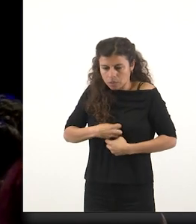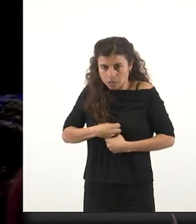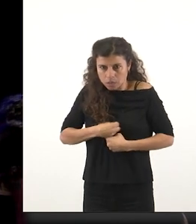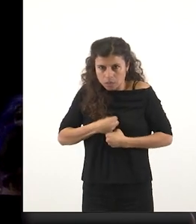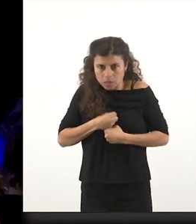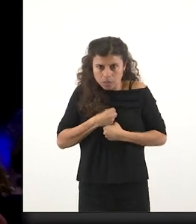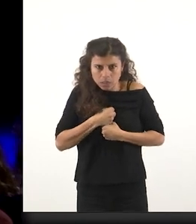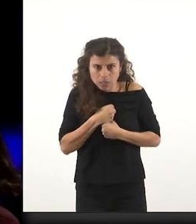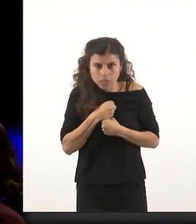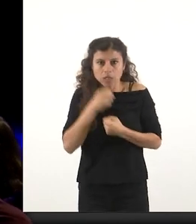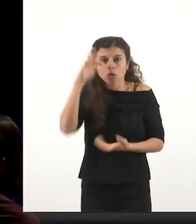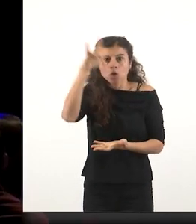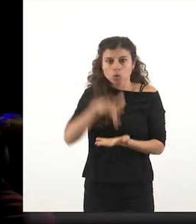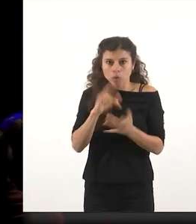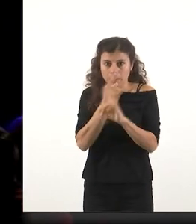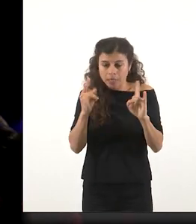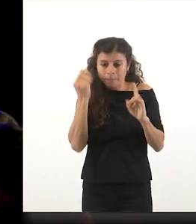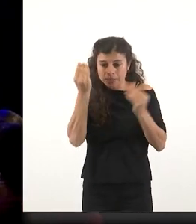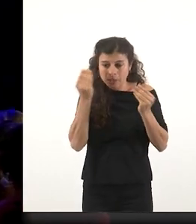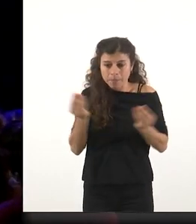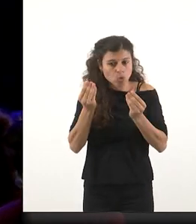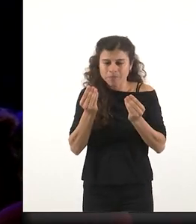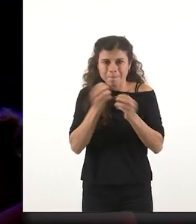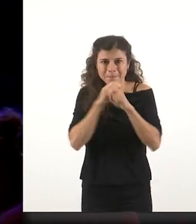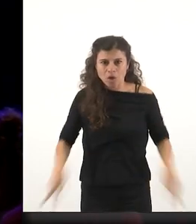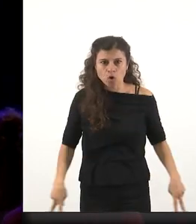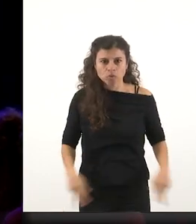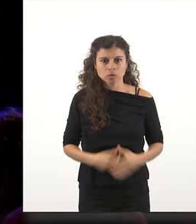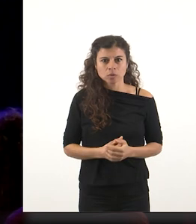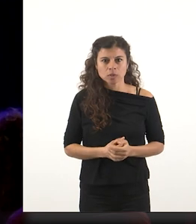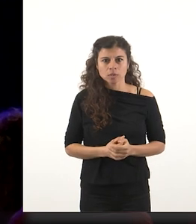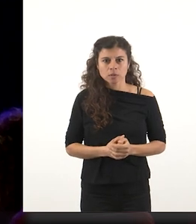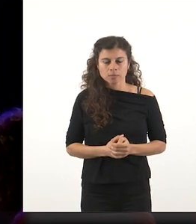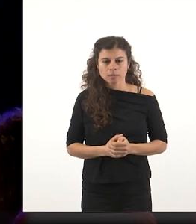todo esto iba a pasar. Pero llegar al parque fue mucho peor. Uf.